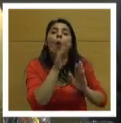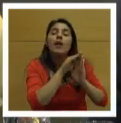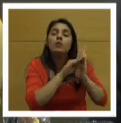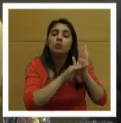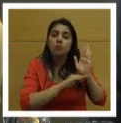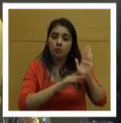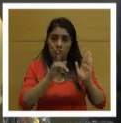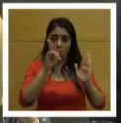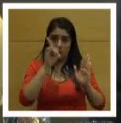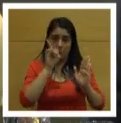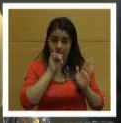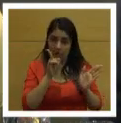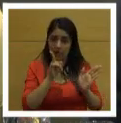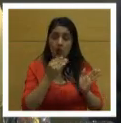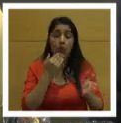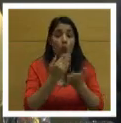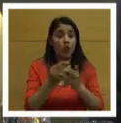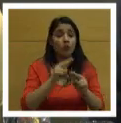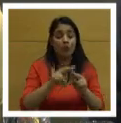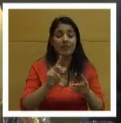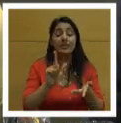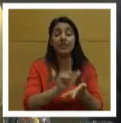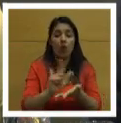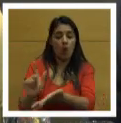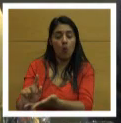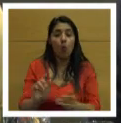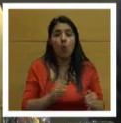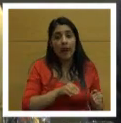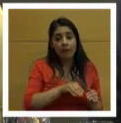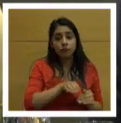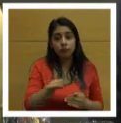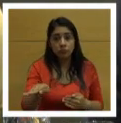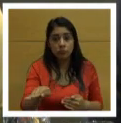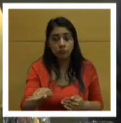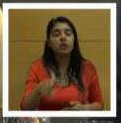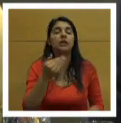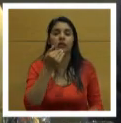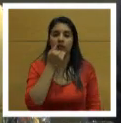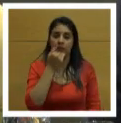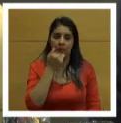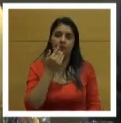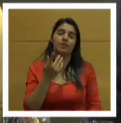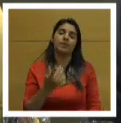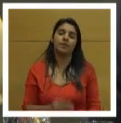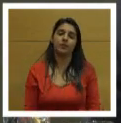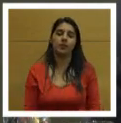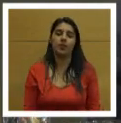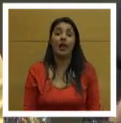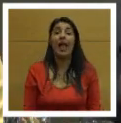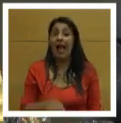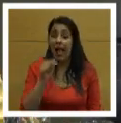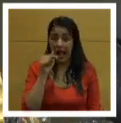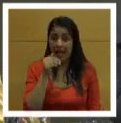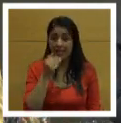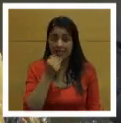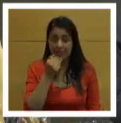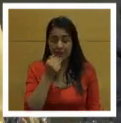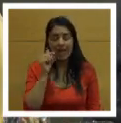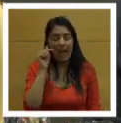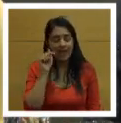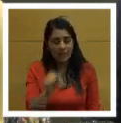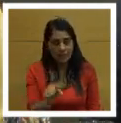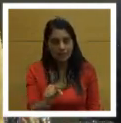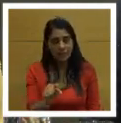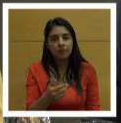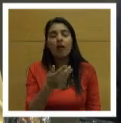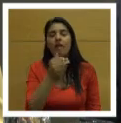actuación en materia de traslado, etcétera. Gendarmería tiene que emitir resultados de un sumario, etcétera. Entonces, aquí, a pesar de la falta